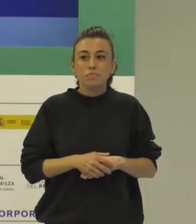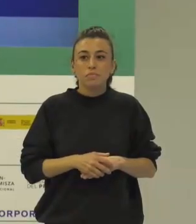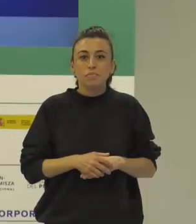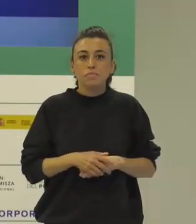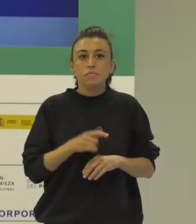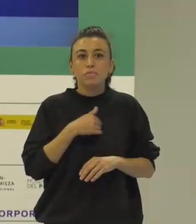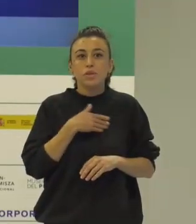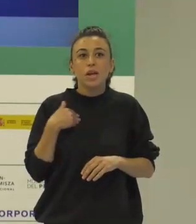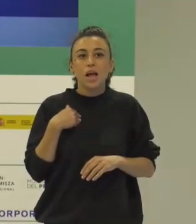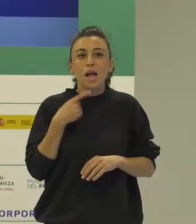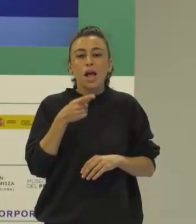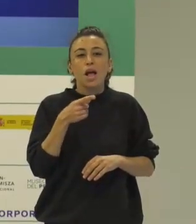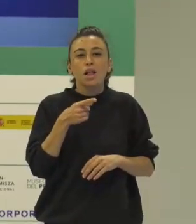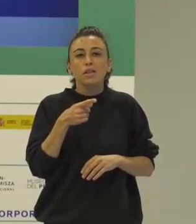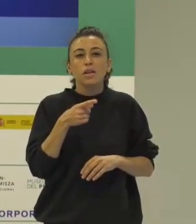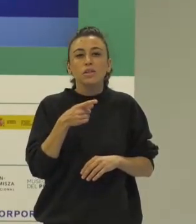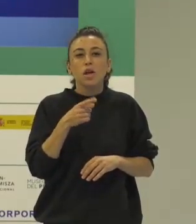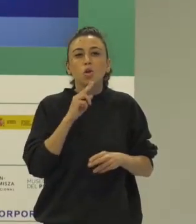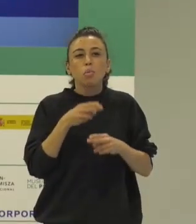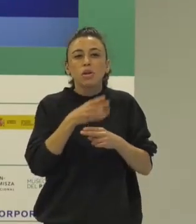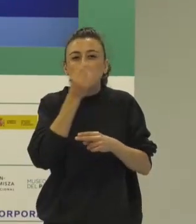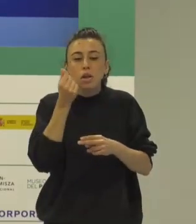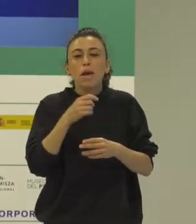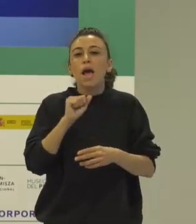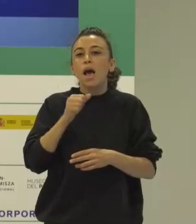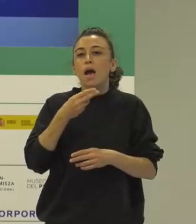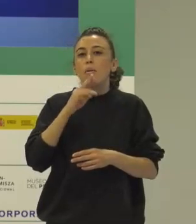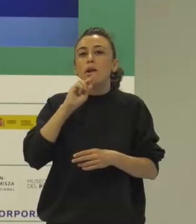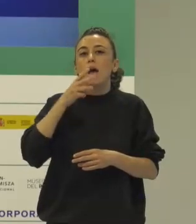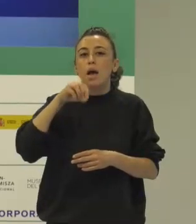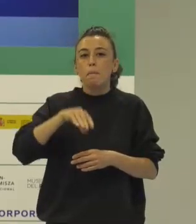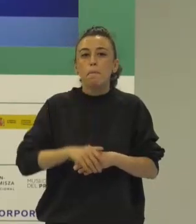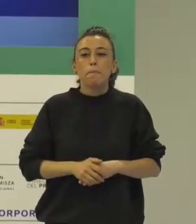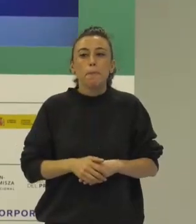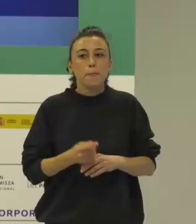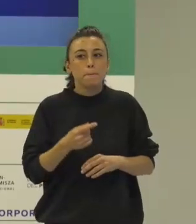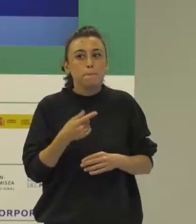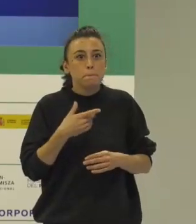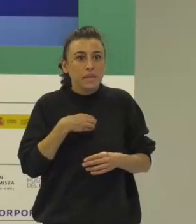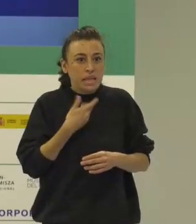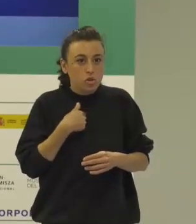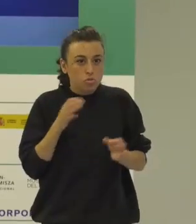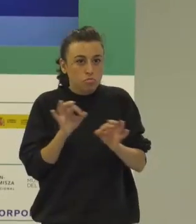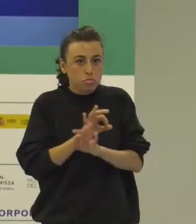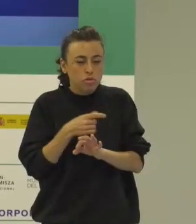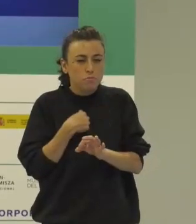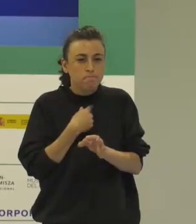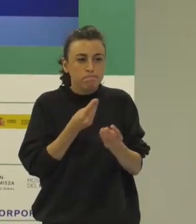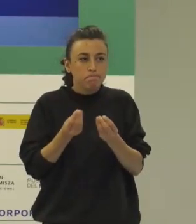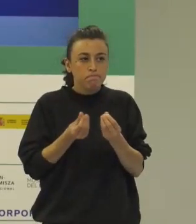Quería preguntarte a ti, no recuerdo tu nombre. Abraham. Sí. Quizá esté equivocado, pero me da la impresión